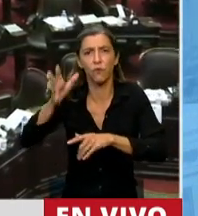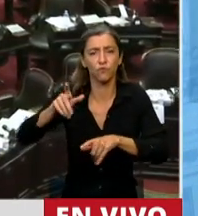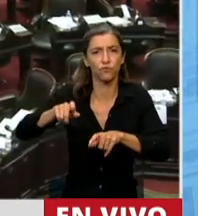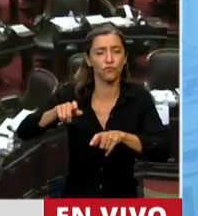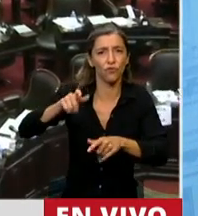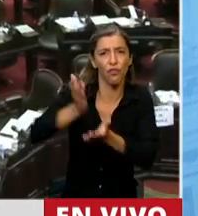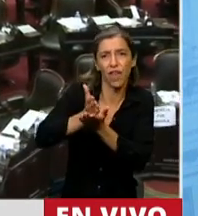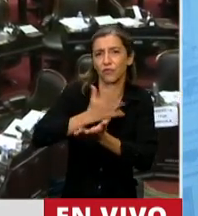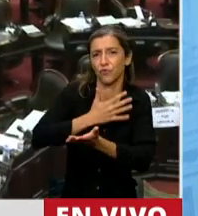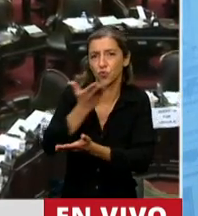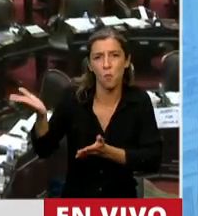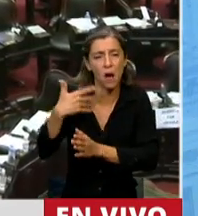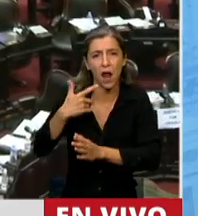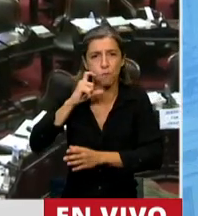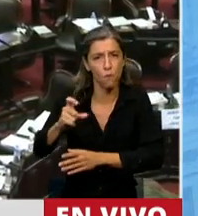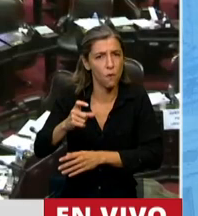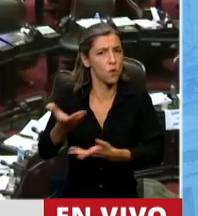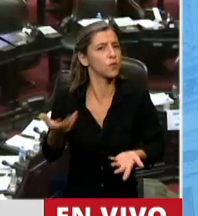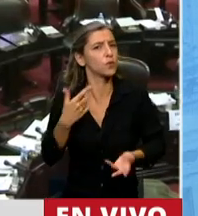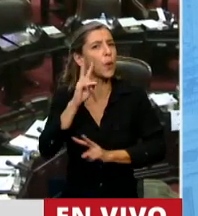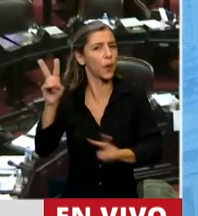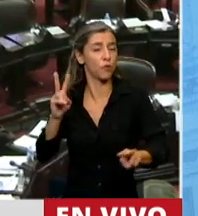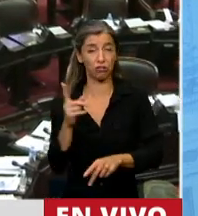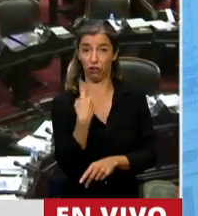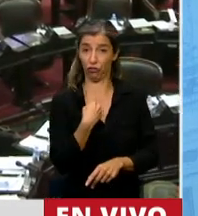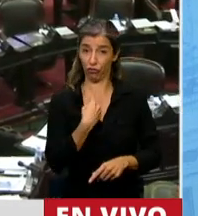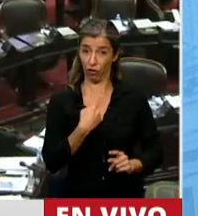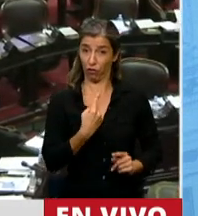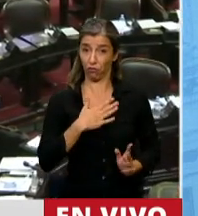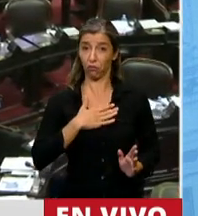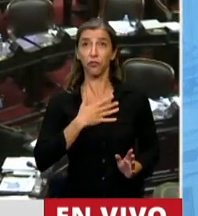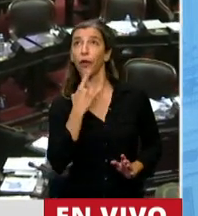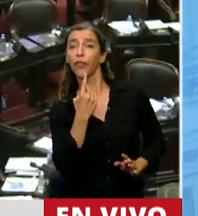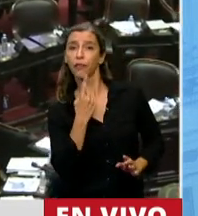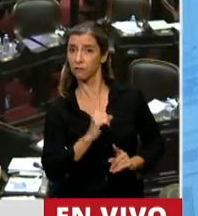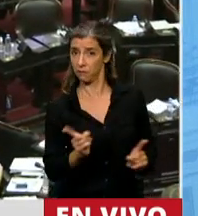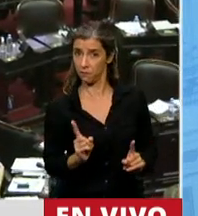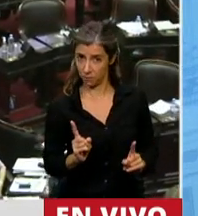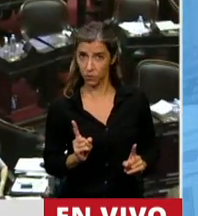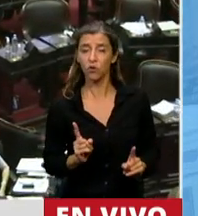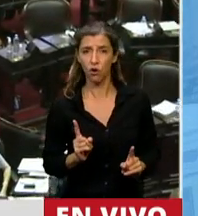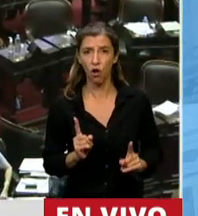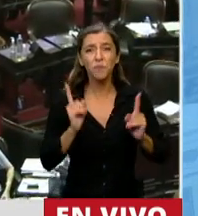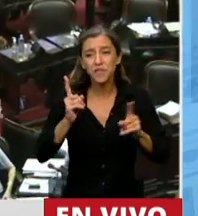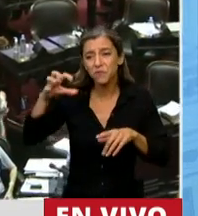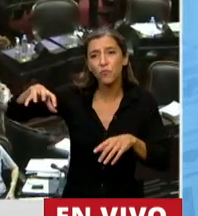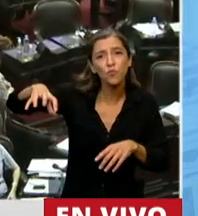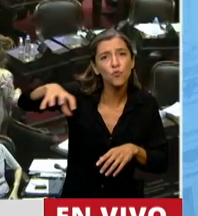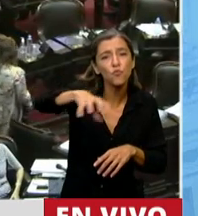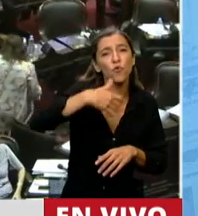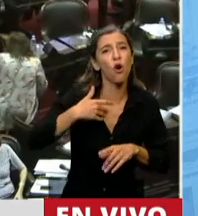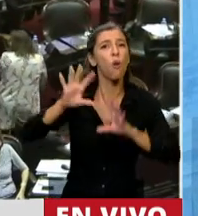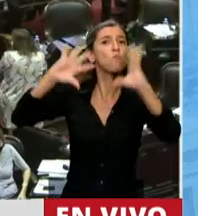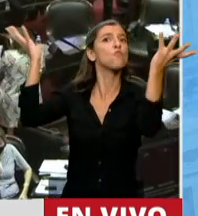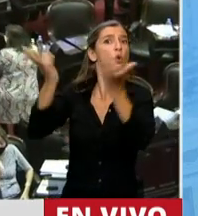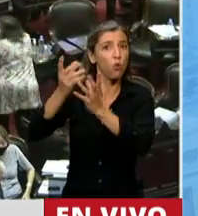violación de derechos humanos. Y esto no lo decimos nosotros solos. Esto lo dijo organismos, lo dijeron organismos